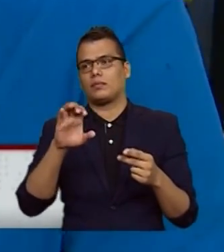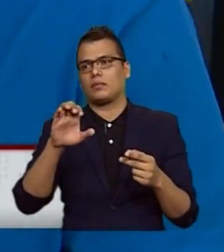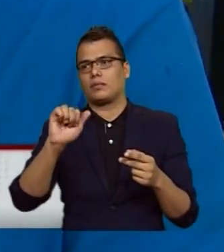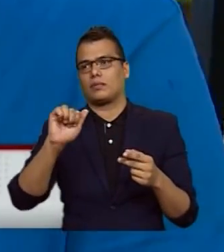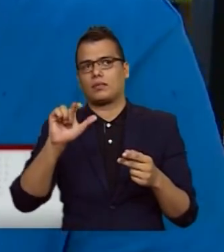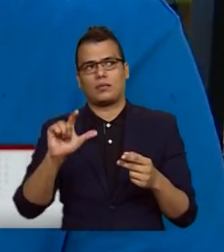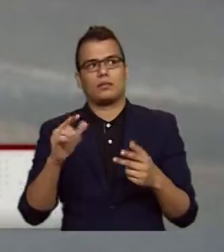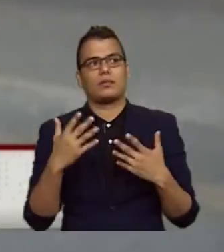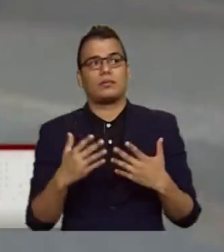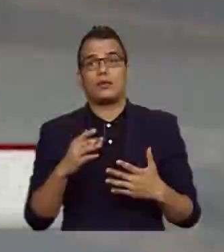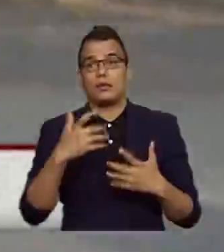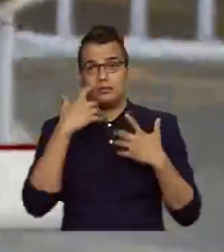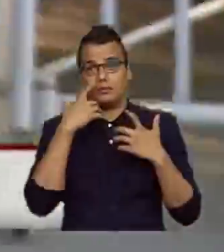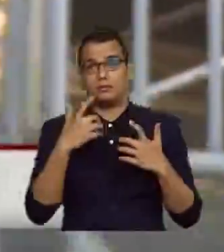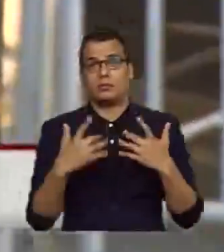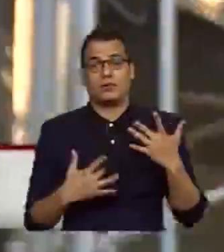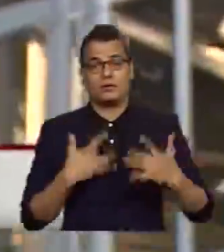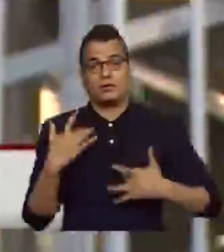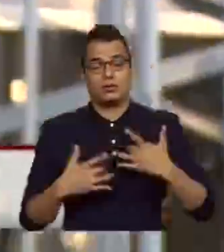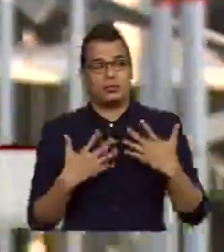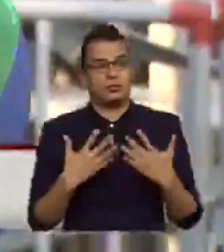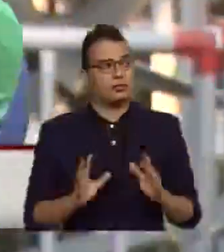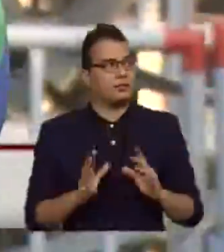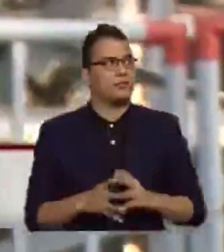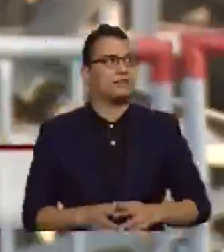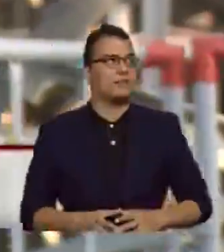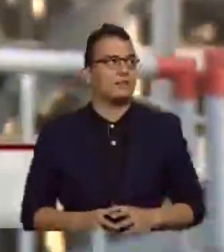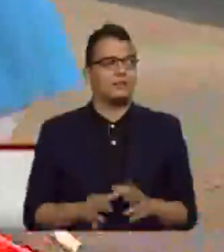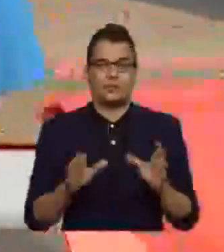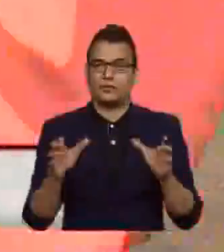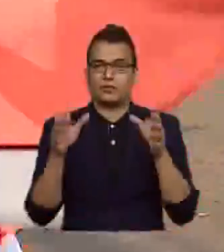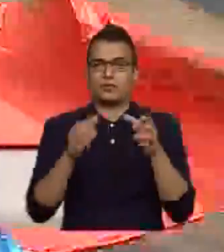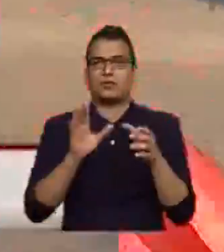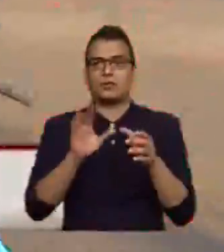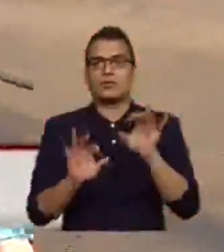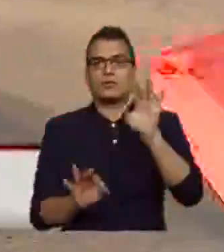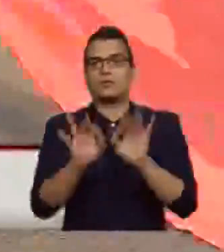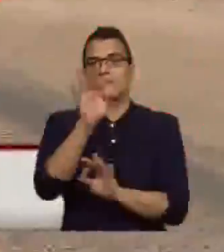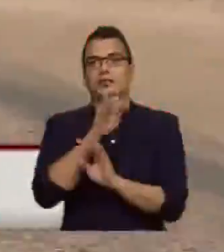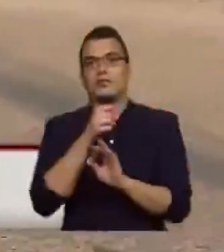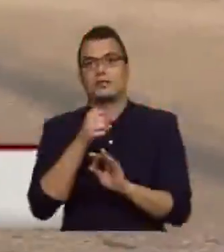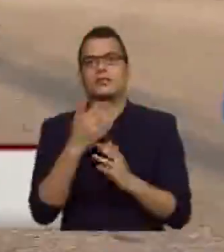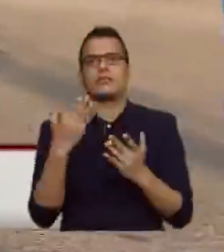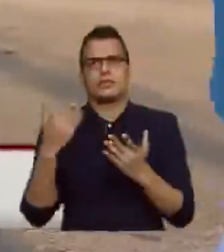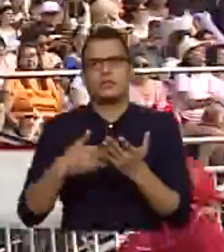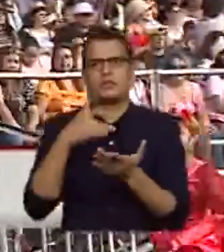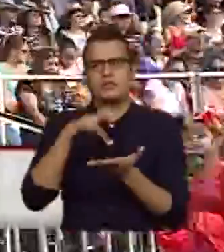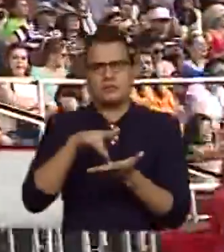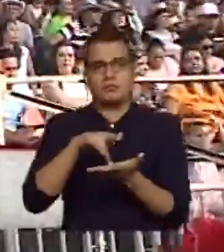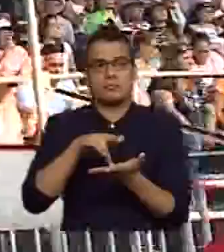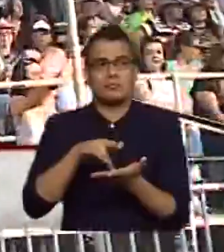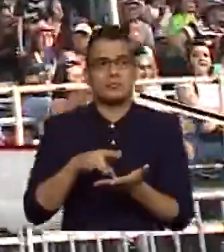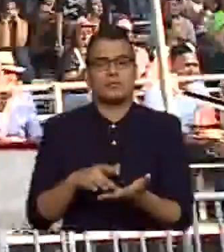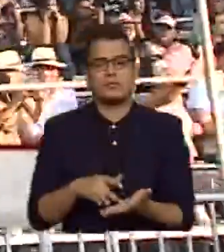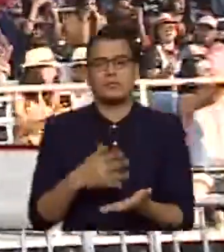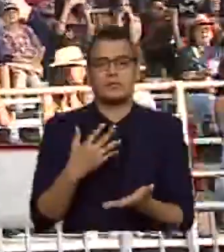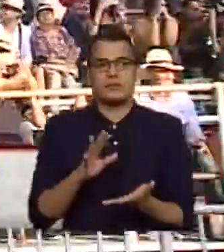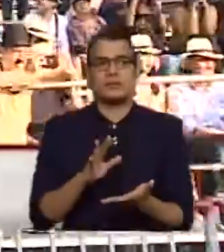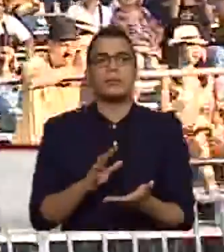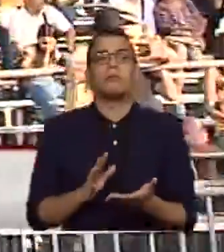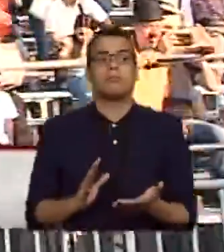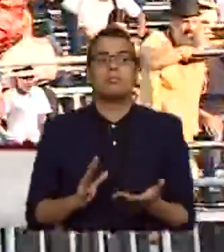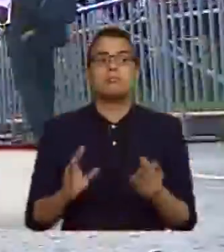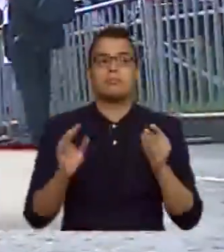por ser la más alegre. Por sorpresa, la comparsa Cali Real, donde Telepacífico Noticias estuvo presente este 28 de diciembre, también obtuvo